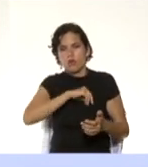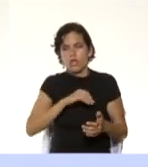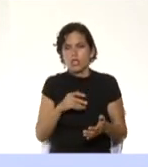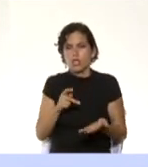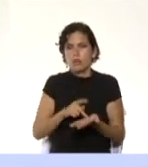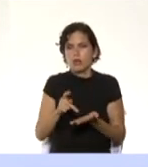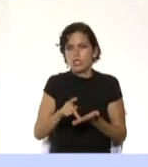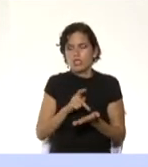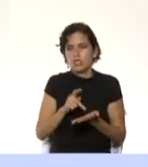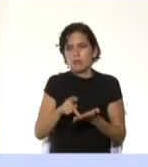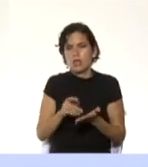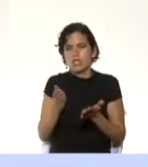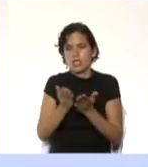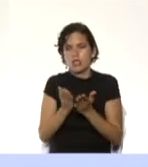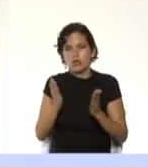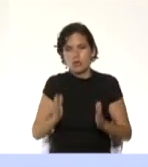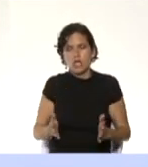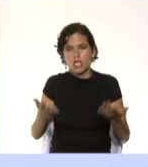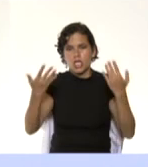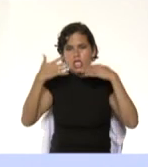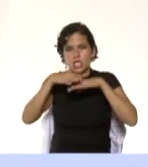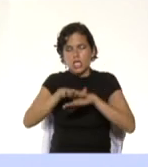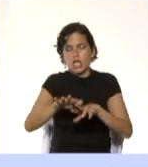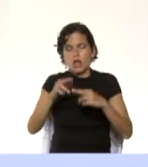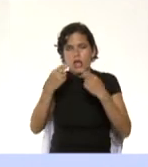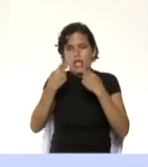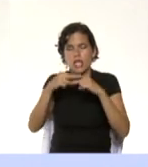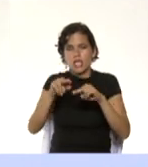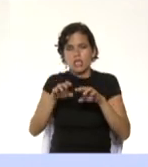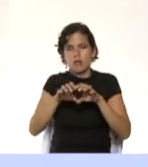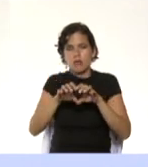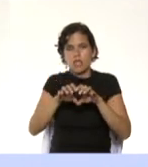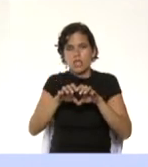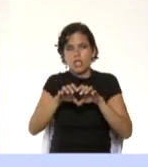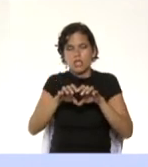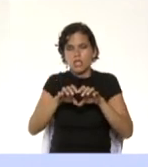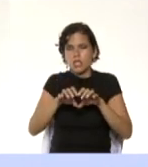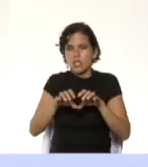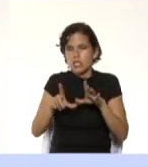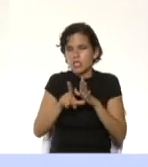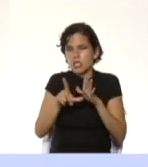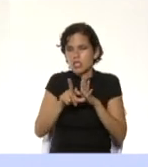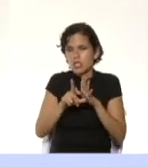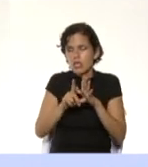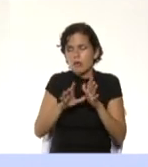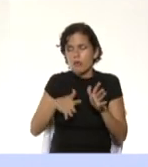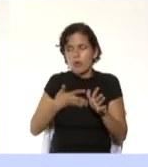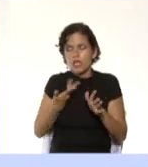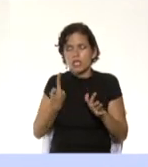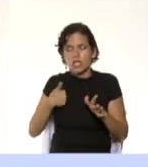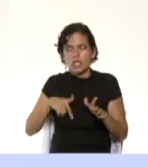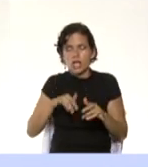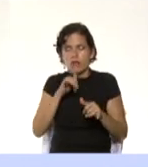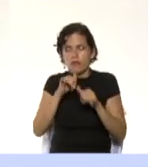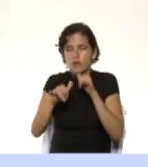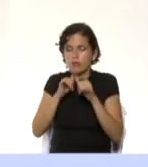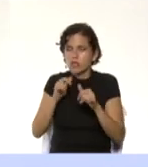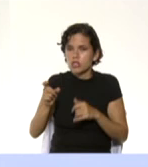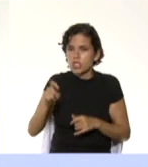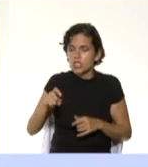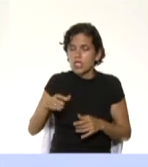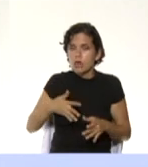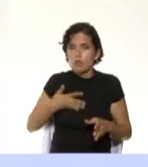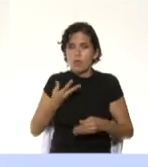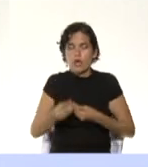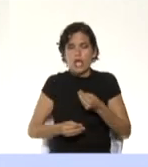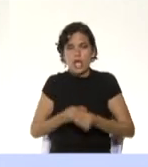y de los estudiantes integrados en el nivel de educación media pueden acceder a la información necesaria, pueden elaborar ese